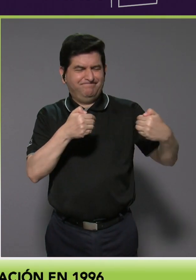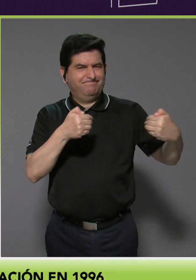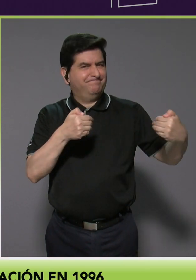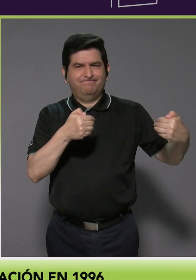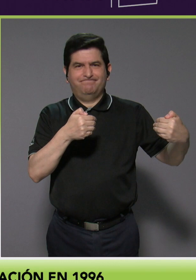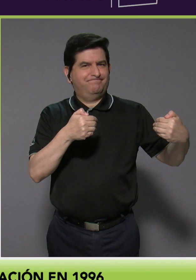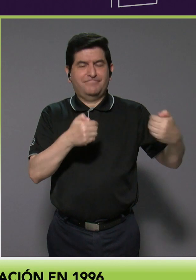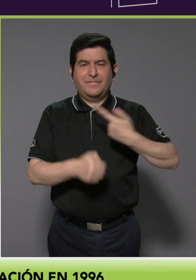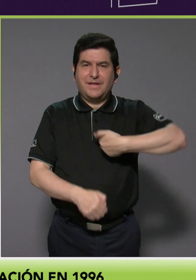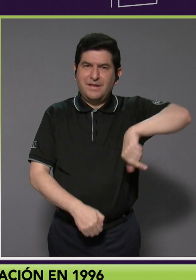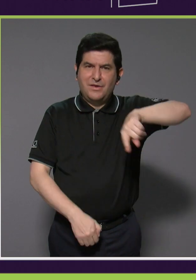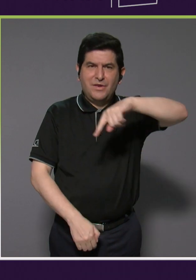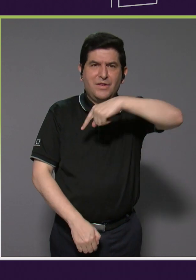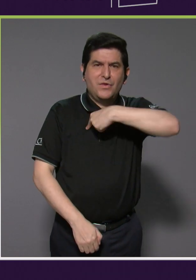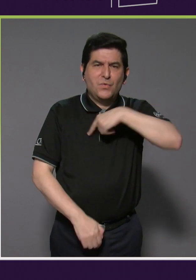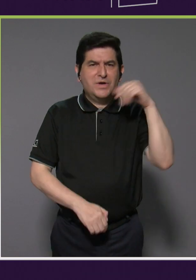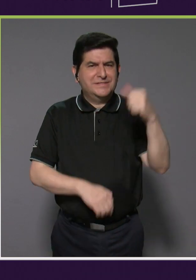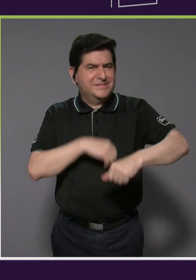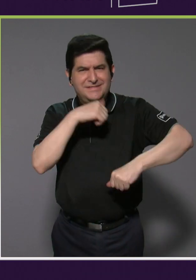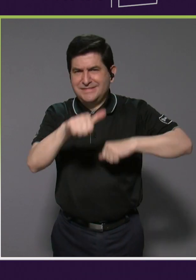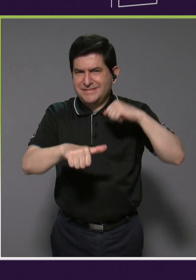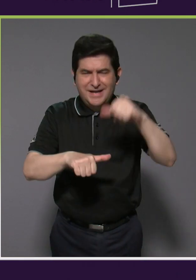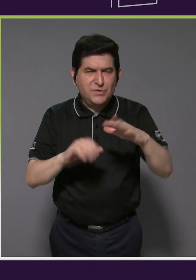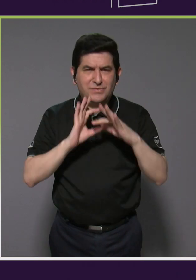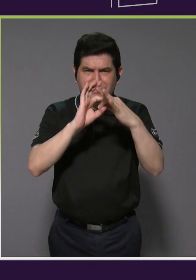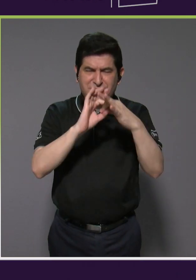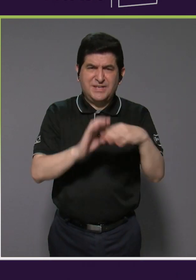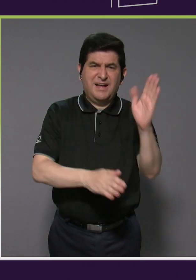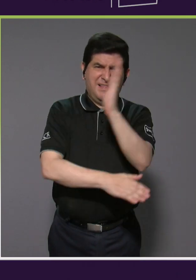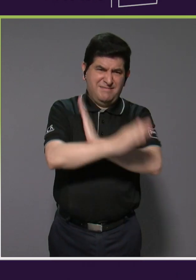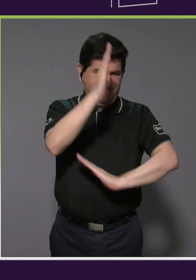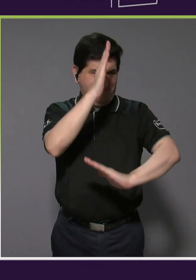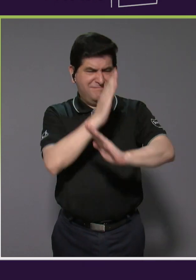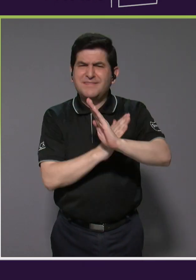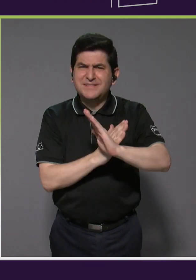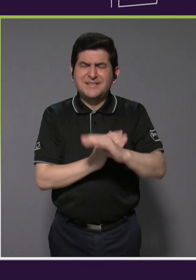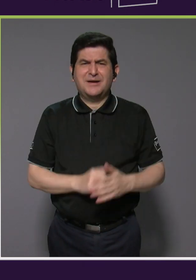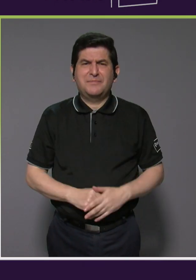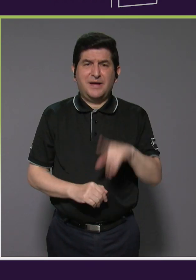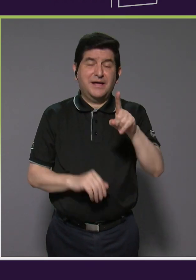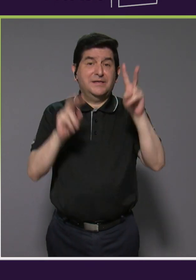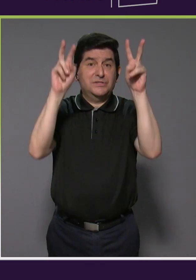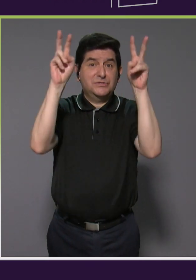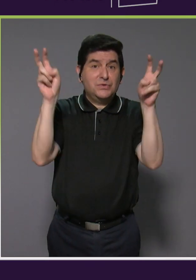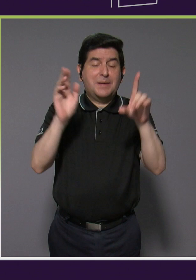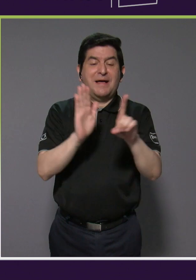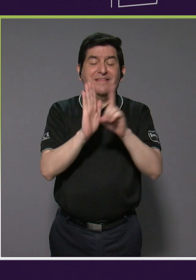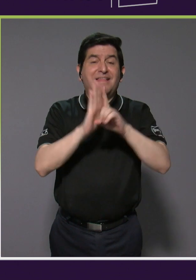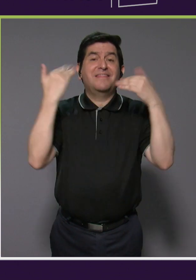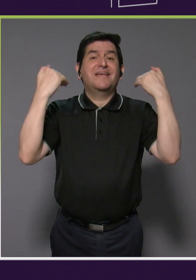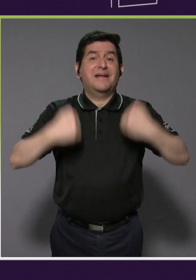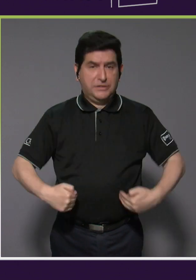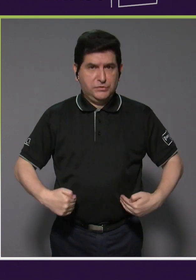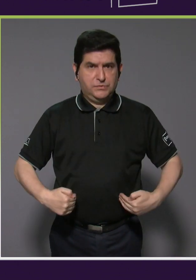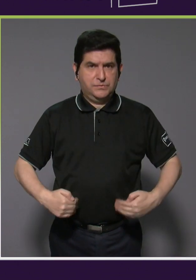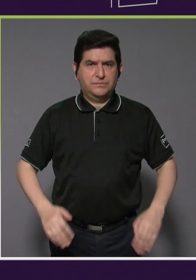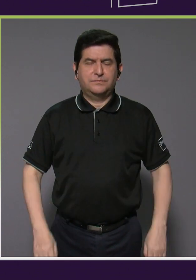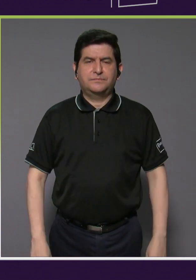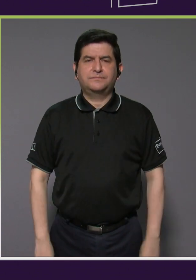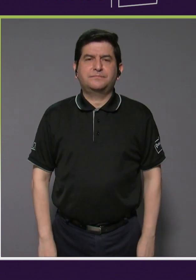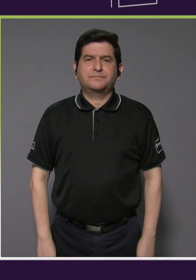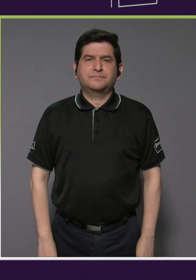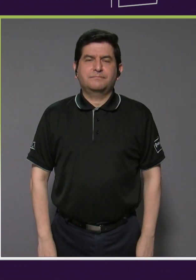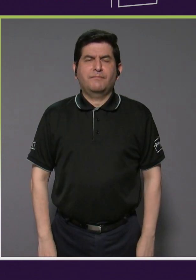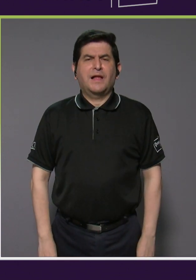nuestra lucha, ¿verdad?, en cuanto a que la discapacidad es un tema de derechos humanos. Así es, y